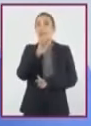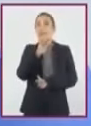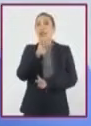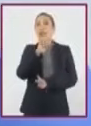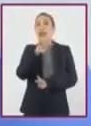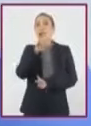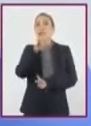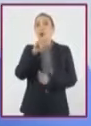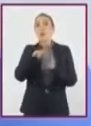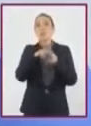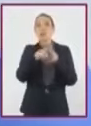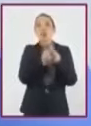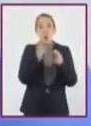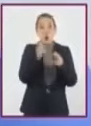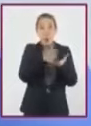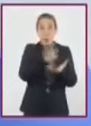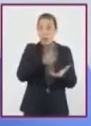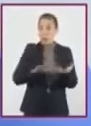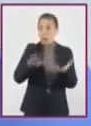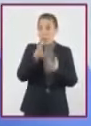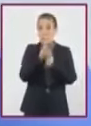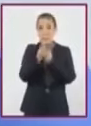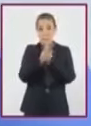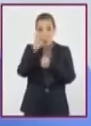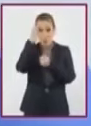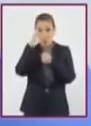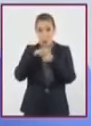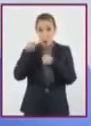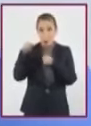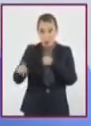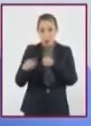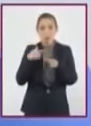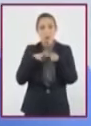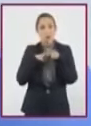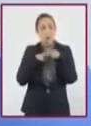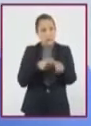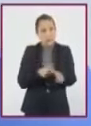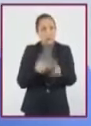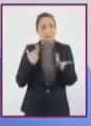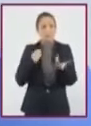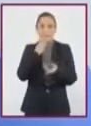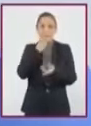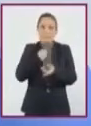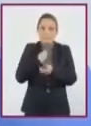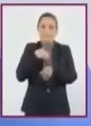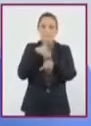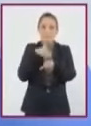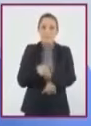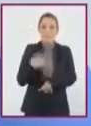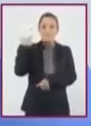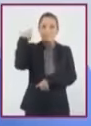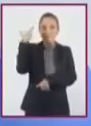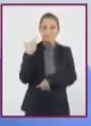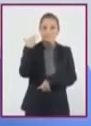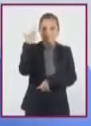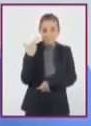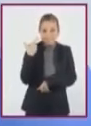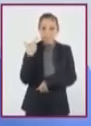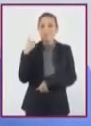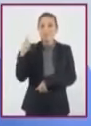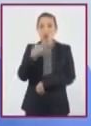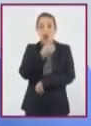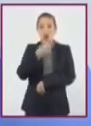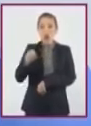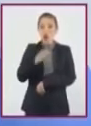un momento en el que la mayoría de los países europeos continuaban bajo el régimen de las monarquías absolutas y